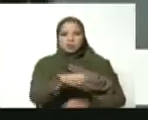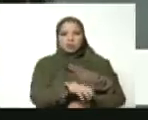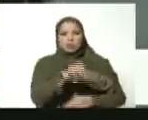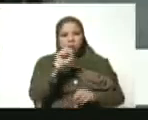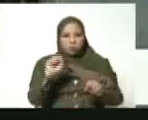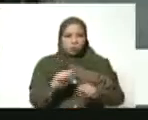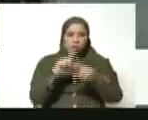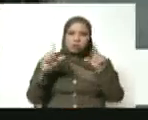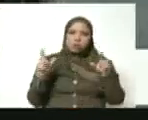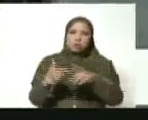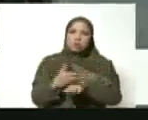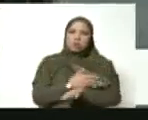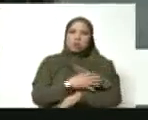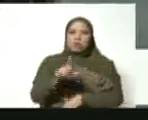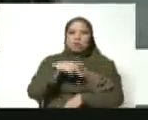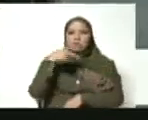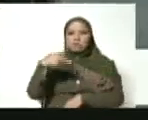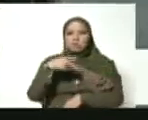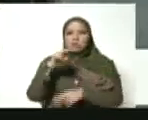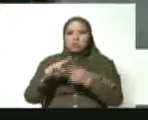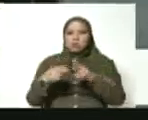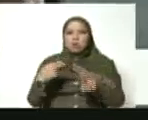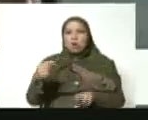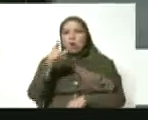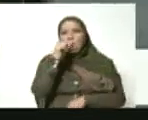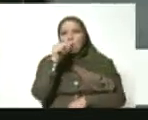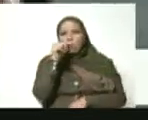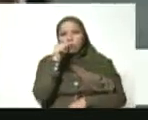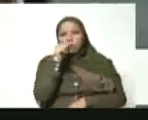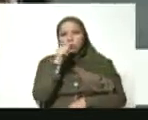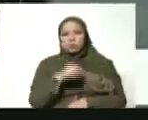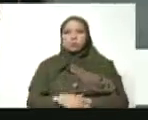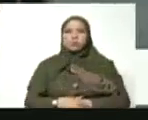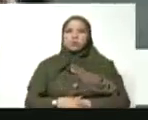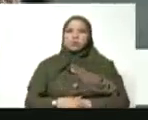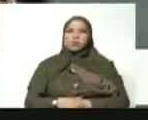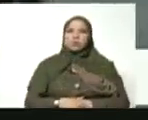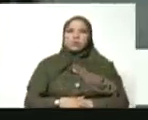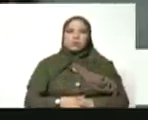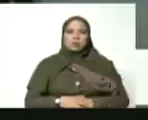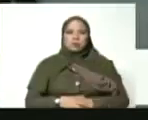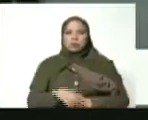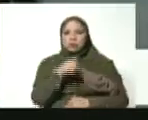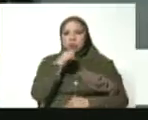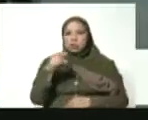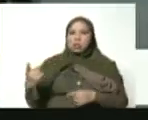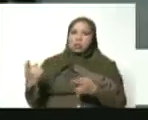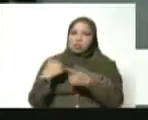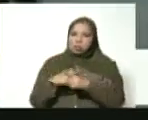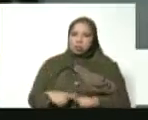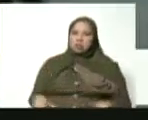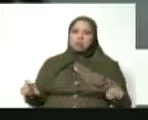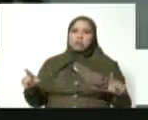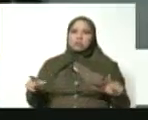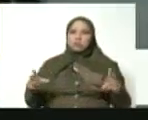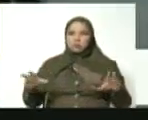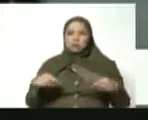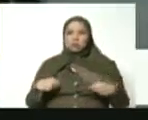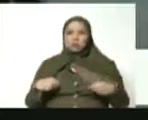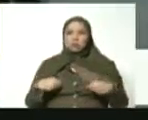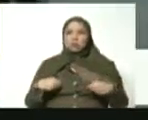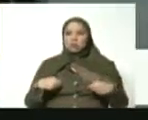resplandor, ante la pureza misma del hombre, en su más lata dimensión, que es el asombro frente